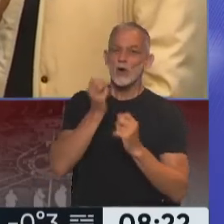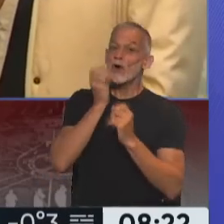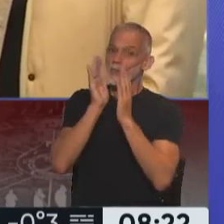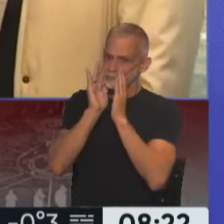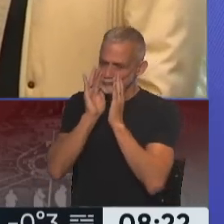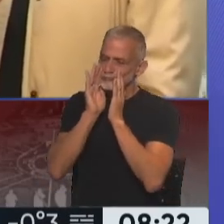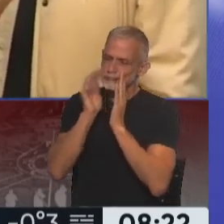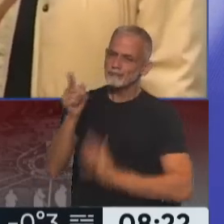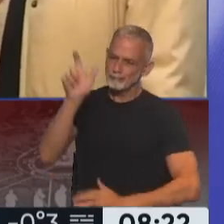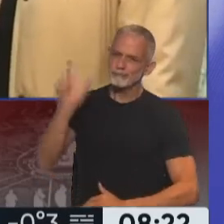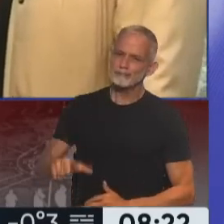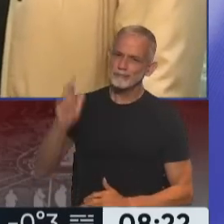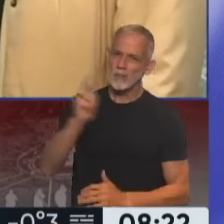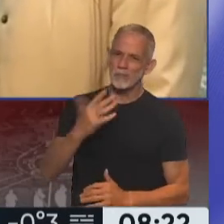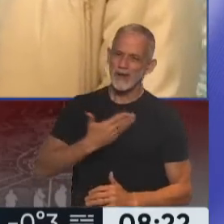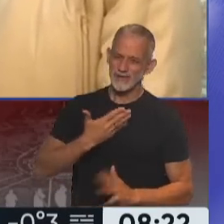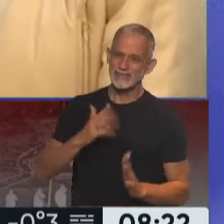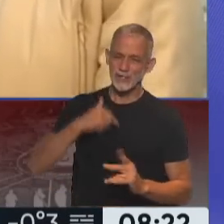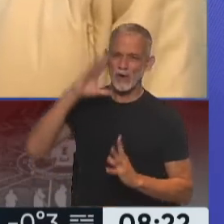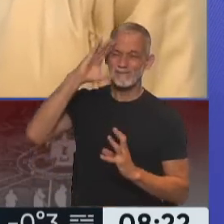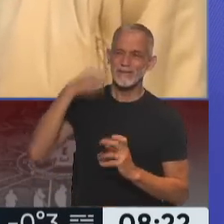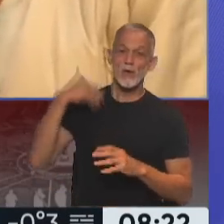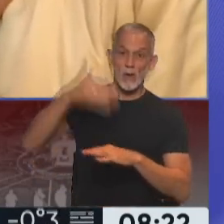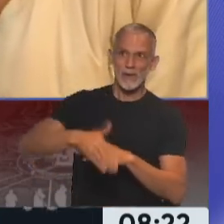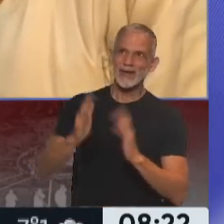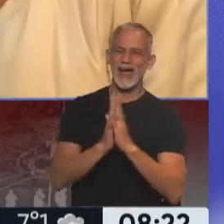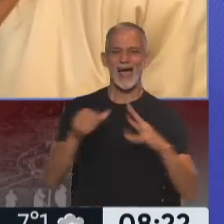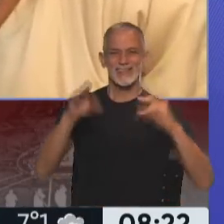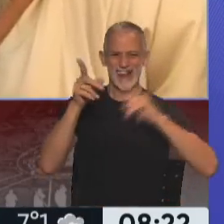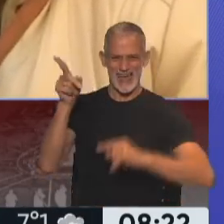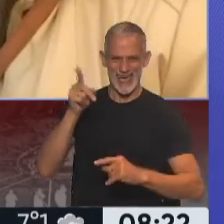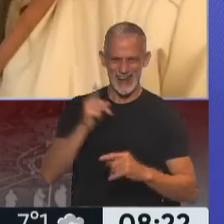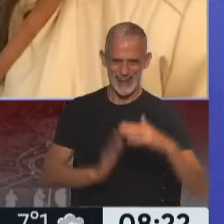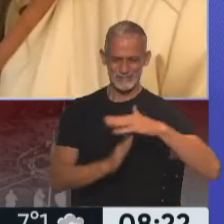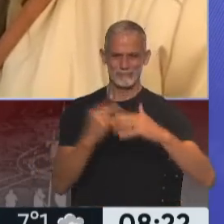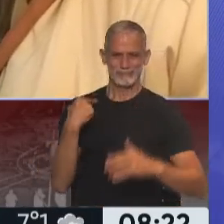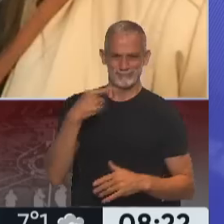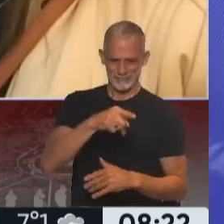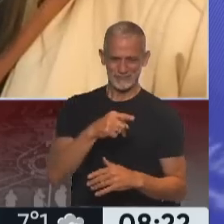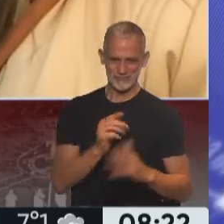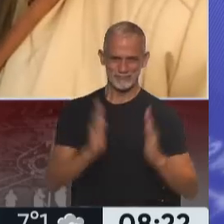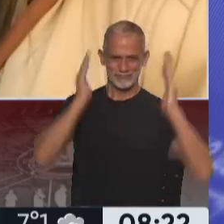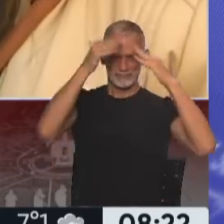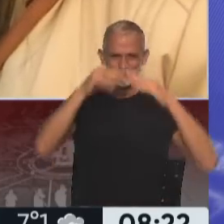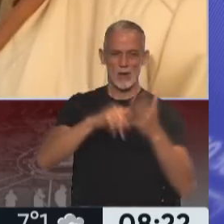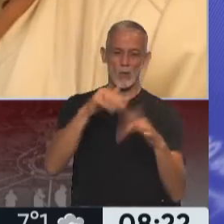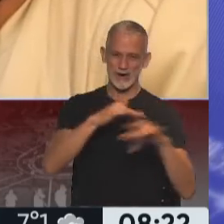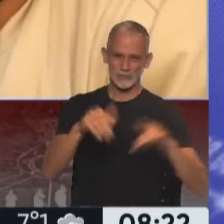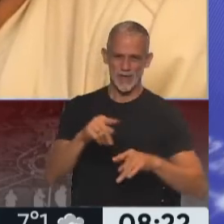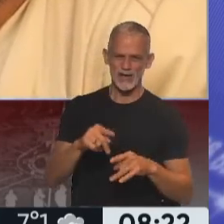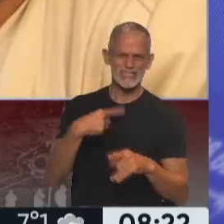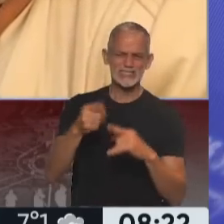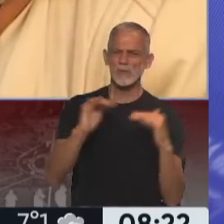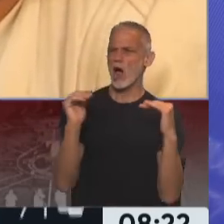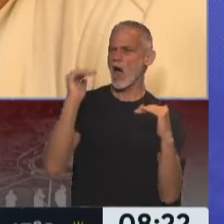él. Yo tengo muchos recuerdos de venir acá a la catedral cuando él era arzobispo de Buenos Aires. Siempre fue muy